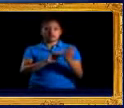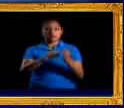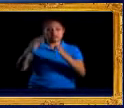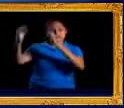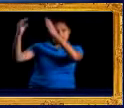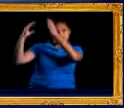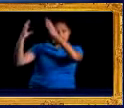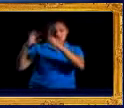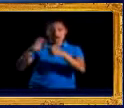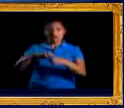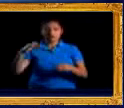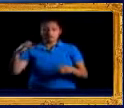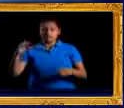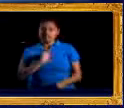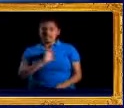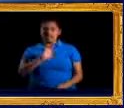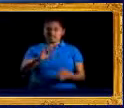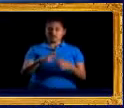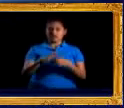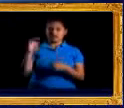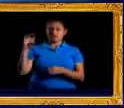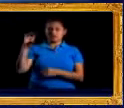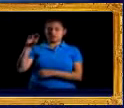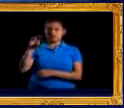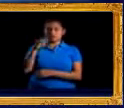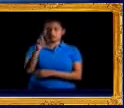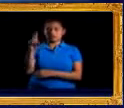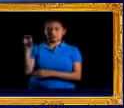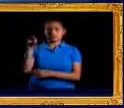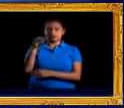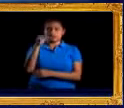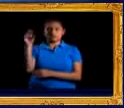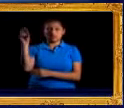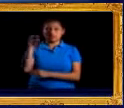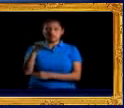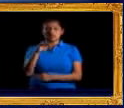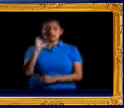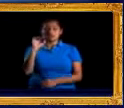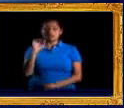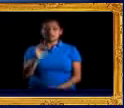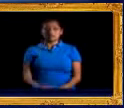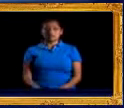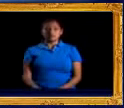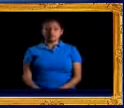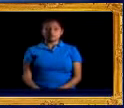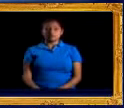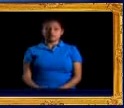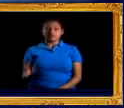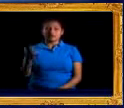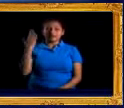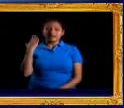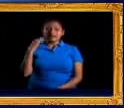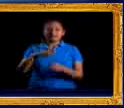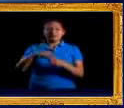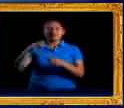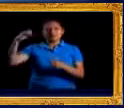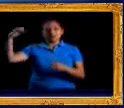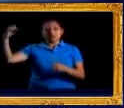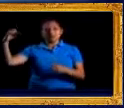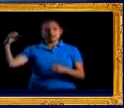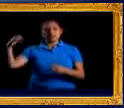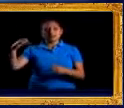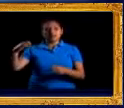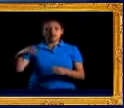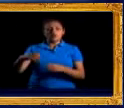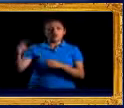Y el engaño de la serpiente, en su definición de la serpiente, era la prosperidad o